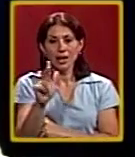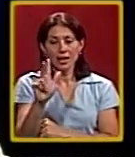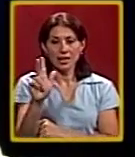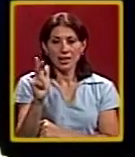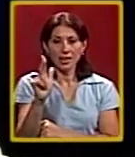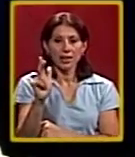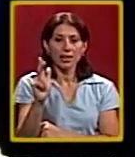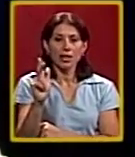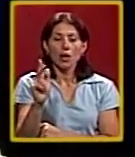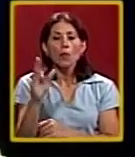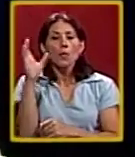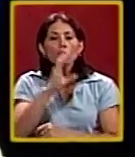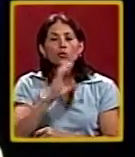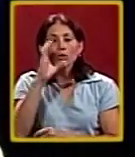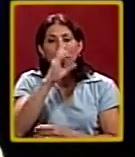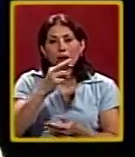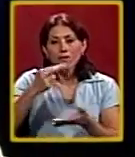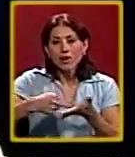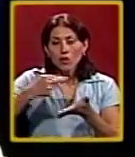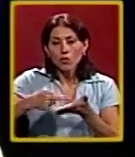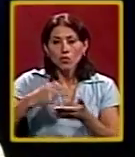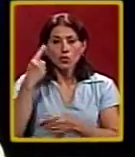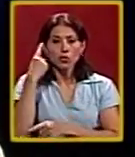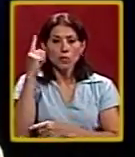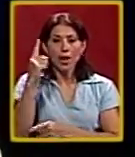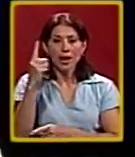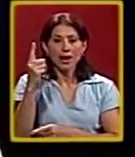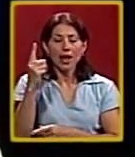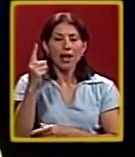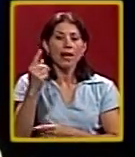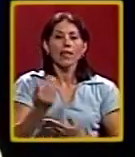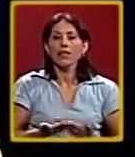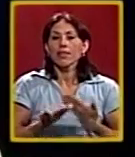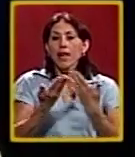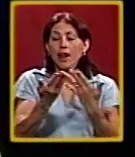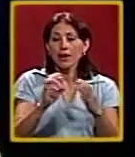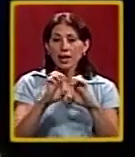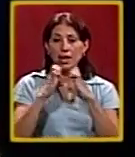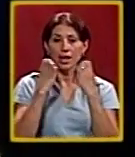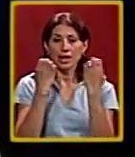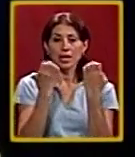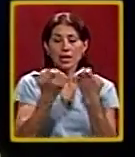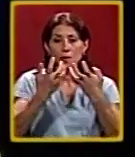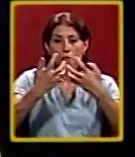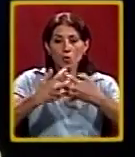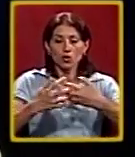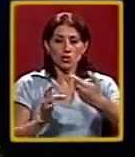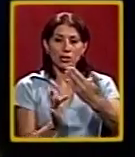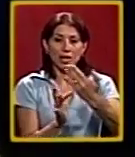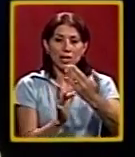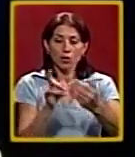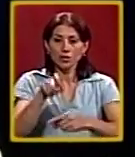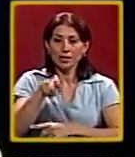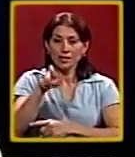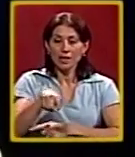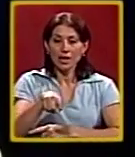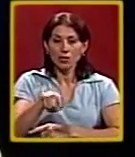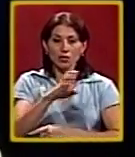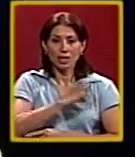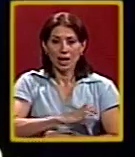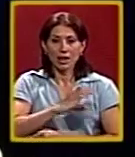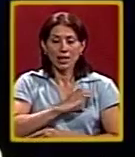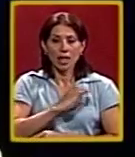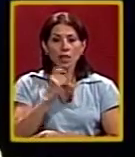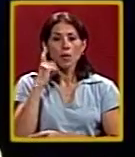cómo los recursos para darle sus equipos técnicos necesarios, ¿verdad? De calidad, porque